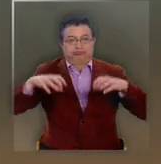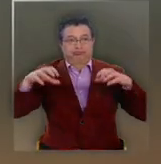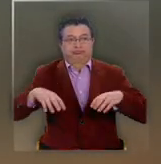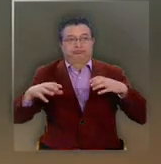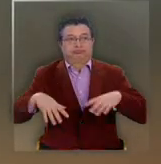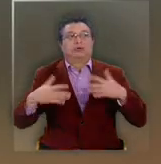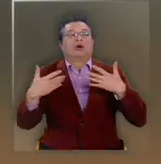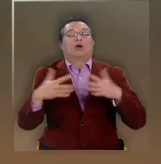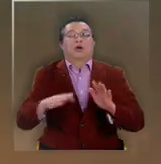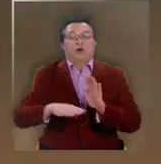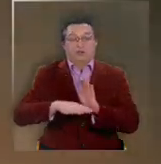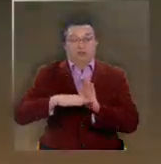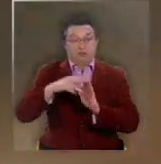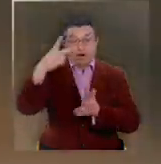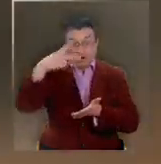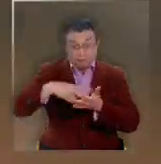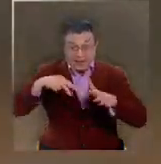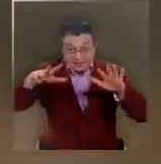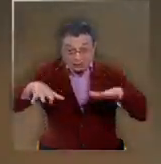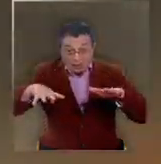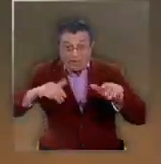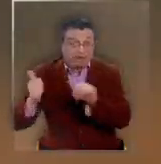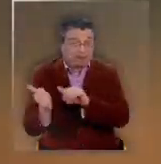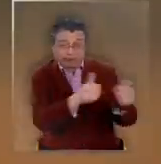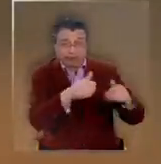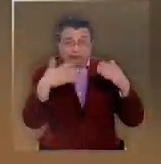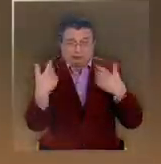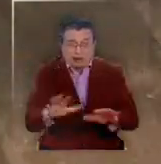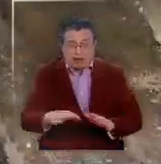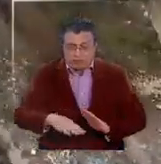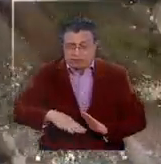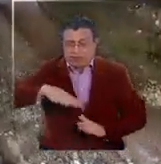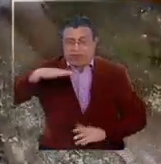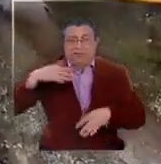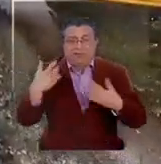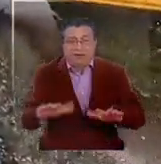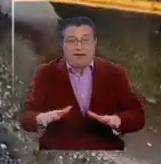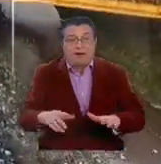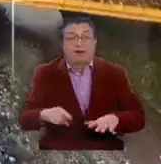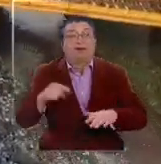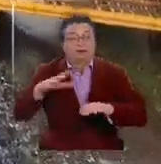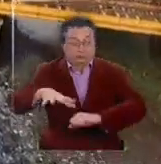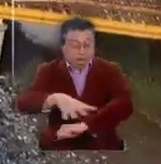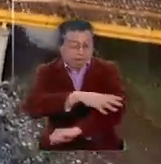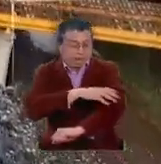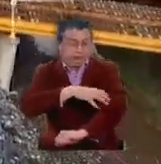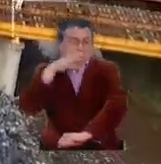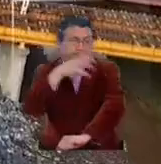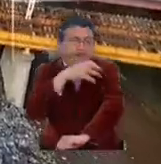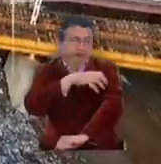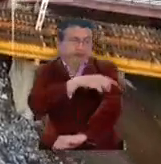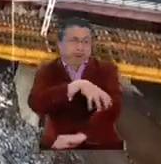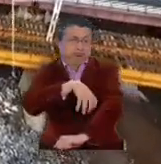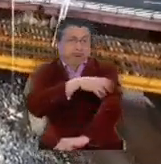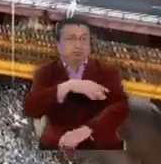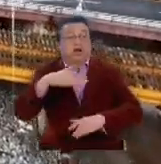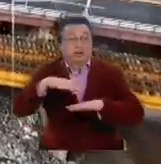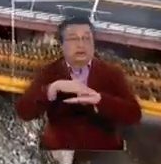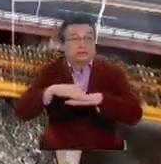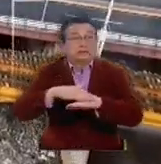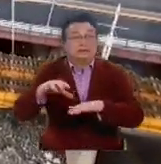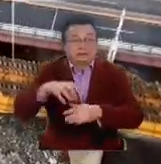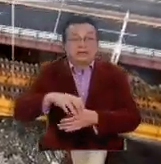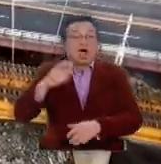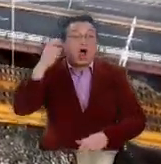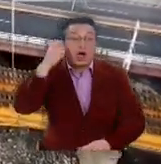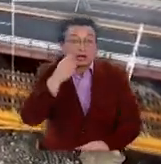superan todo el registro de 2019. Sistema frontal en la zona central que llenó espacios vacíos también en la